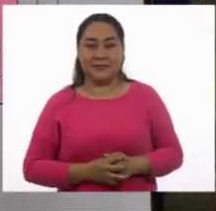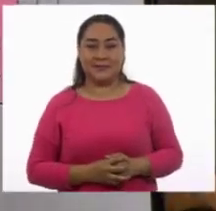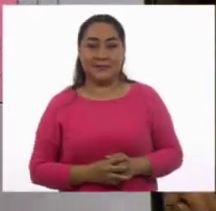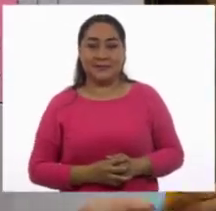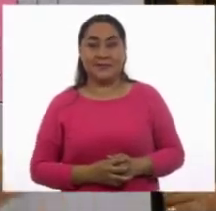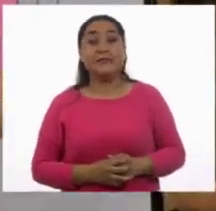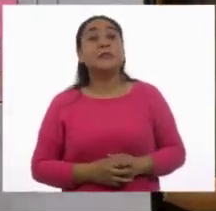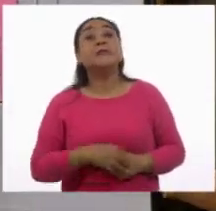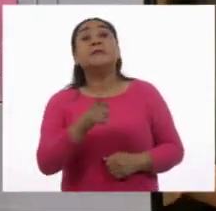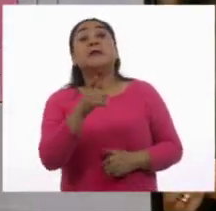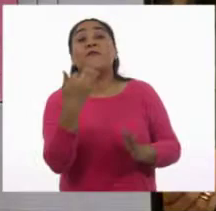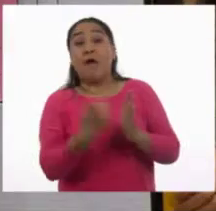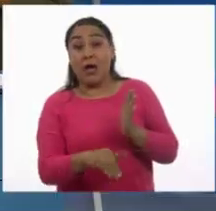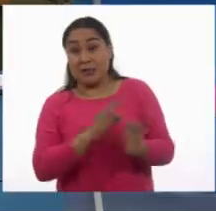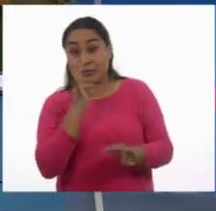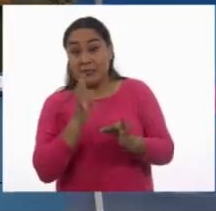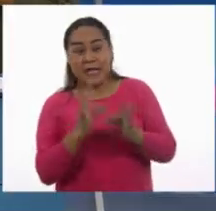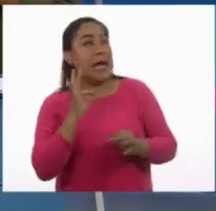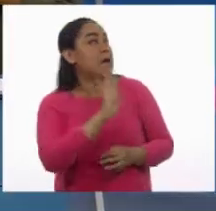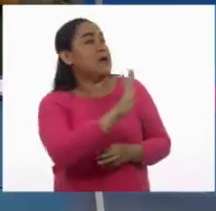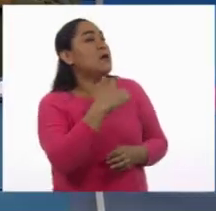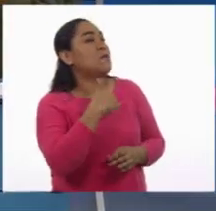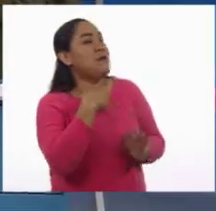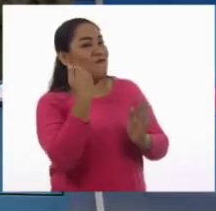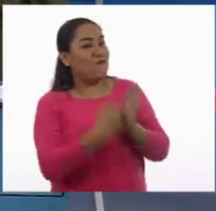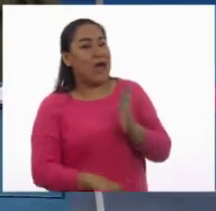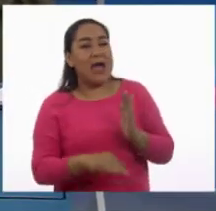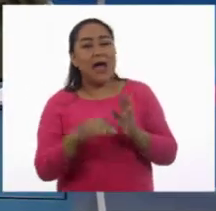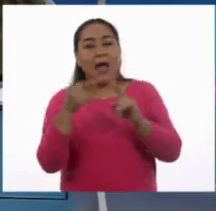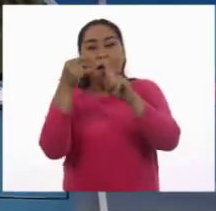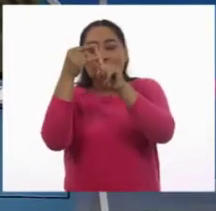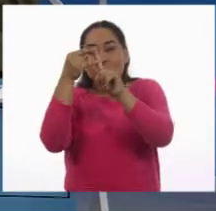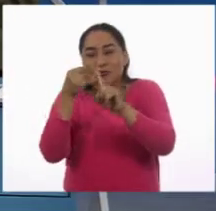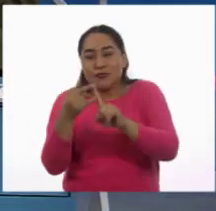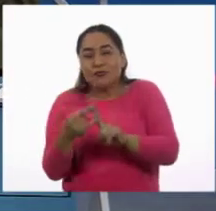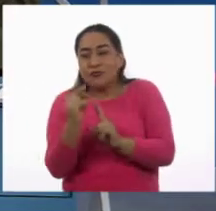¿Cómo vas, María? ¿Cuántos te faltan? Me faltan mis 4 navecitas.